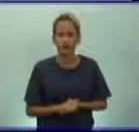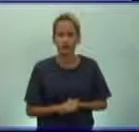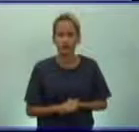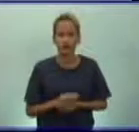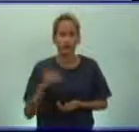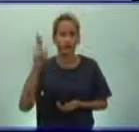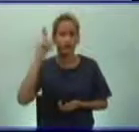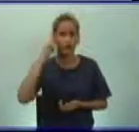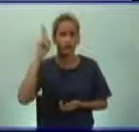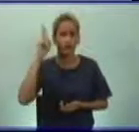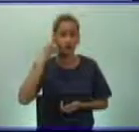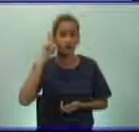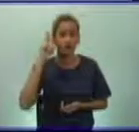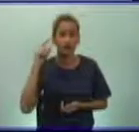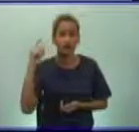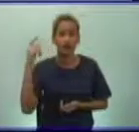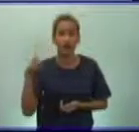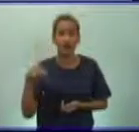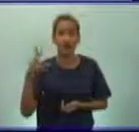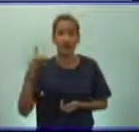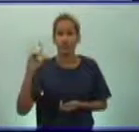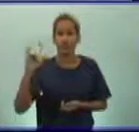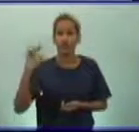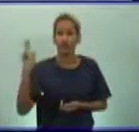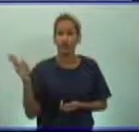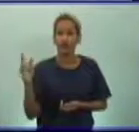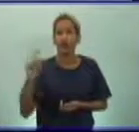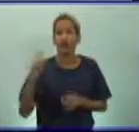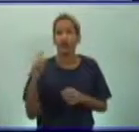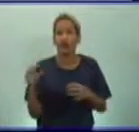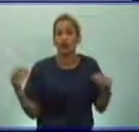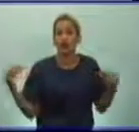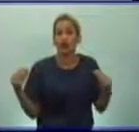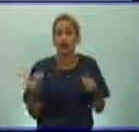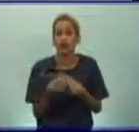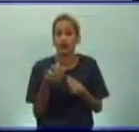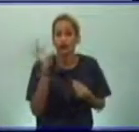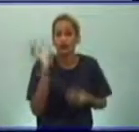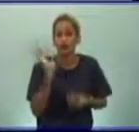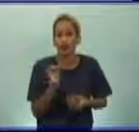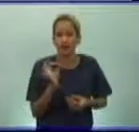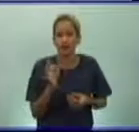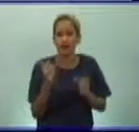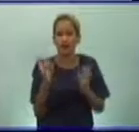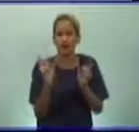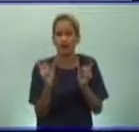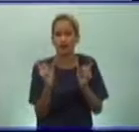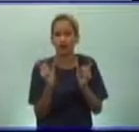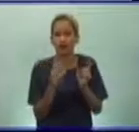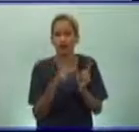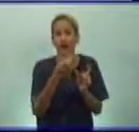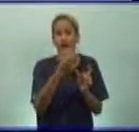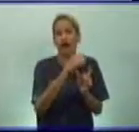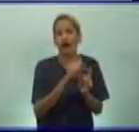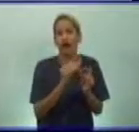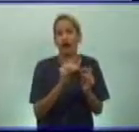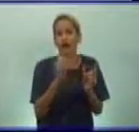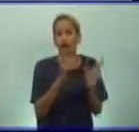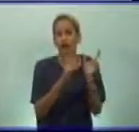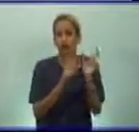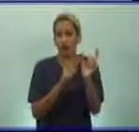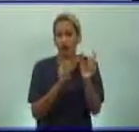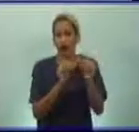Recuerden que el diptongo es la unión de una misma sílaba en una misma sílaba de una vocal abierta y una